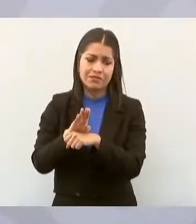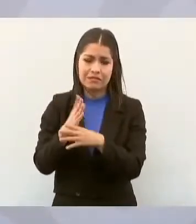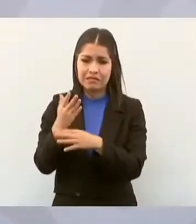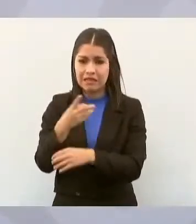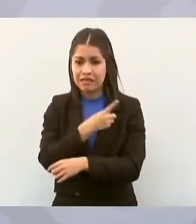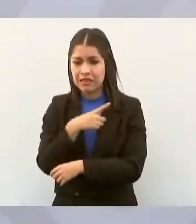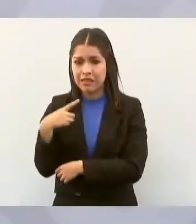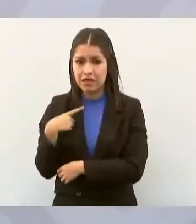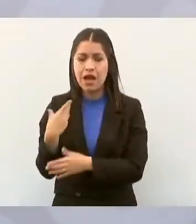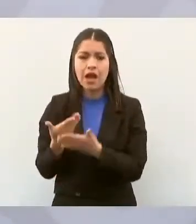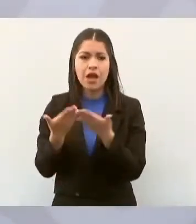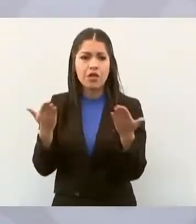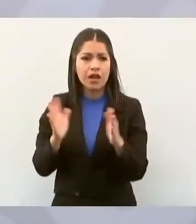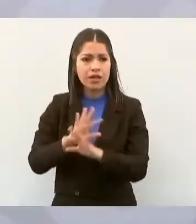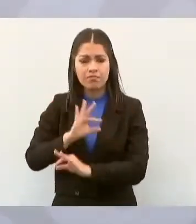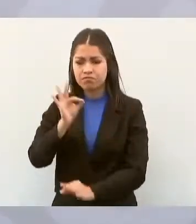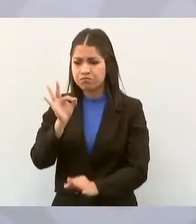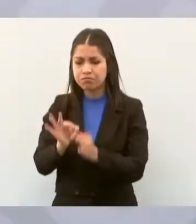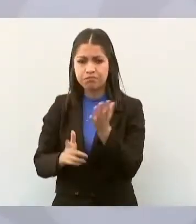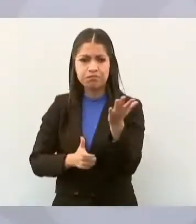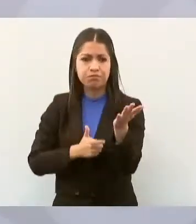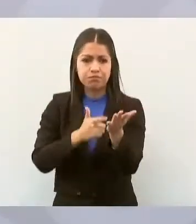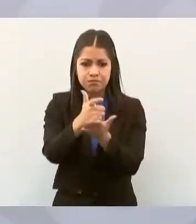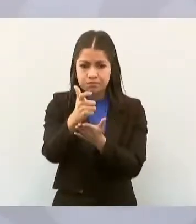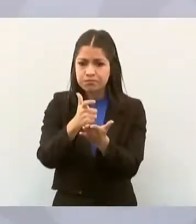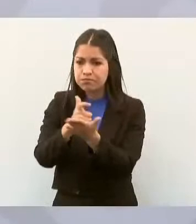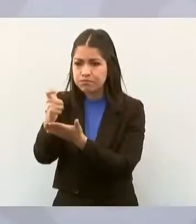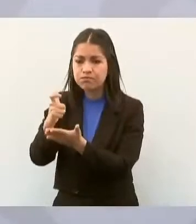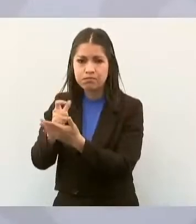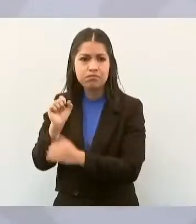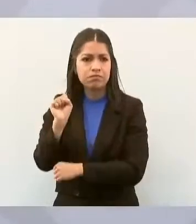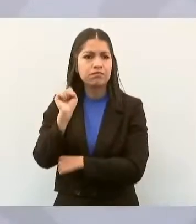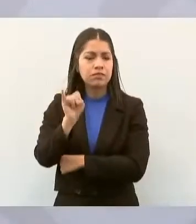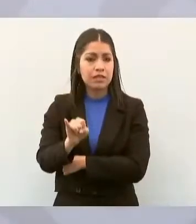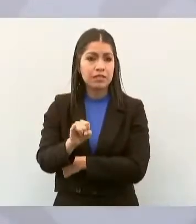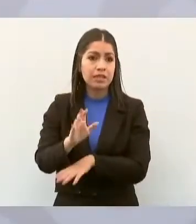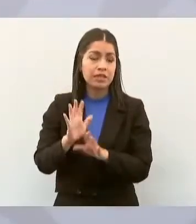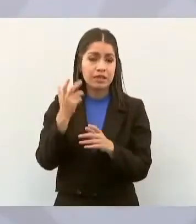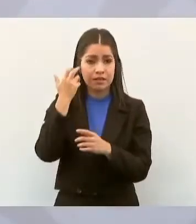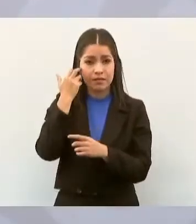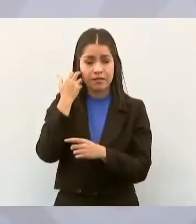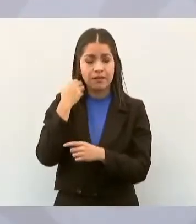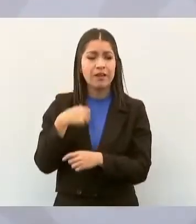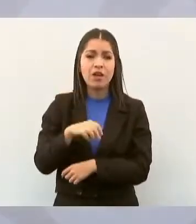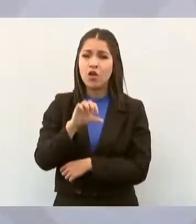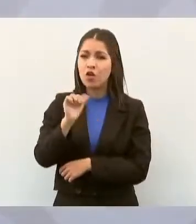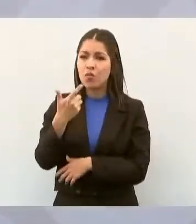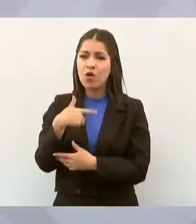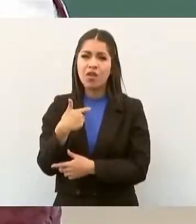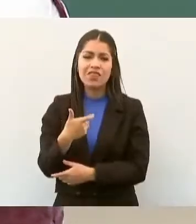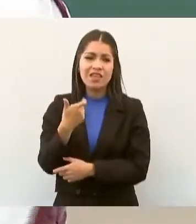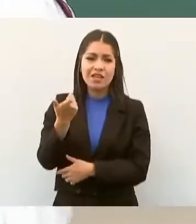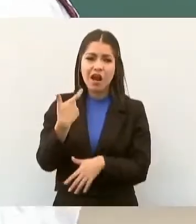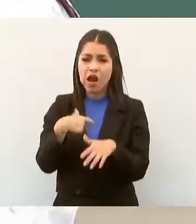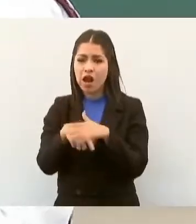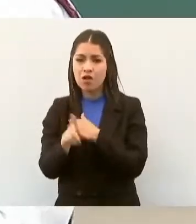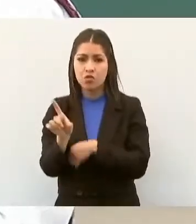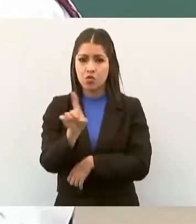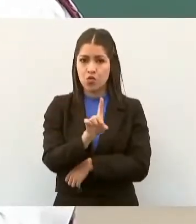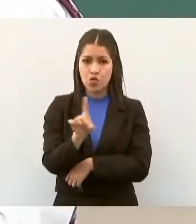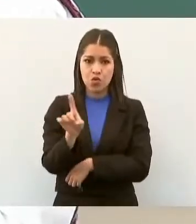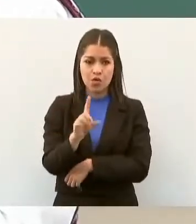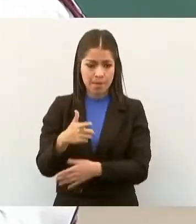se les paga a tiempo y puntual. Ya no se desvía el recurso a otras cosas. Se les paga a